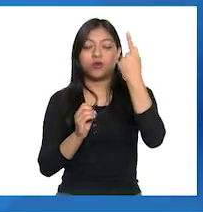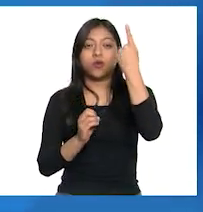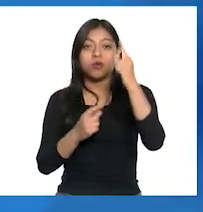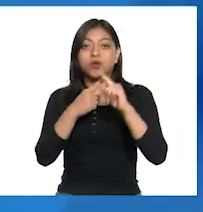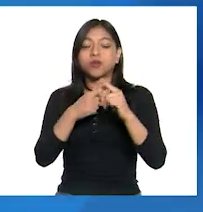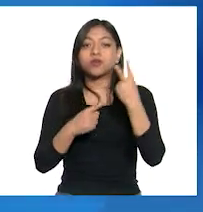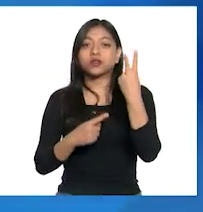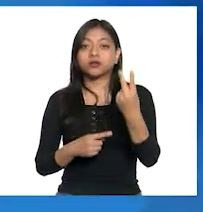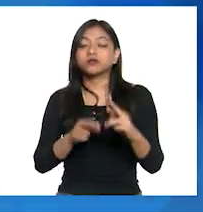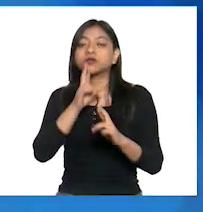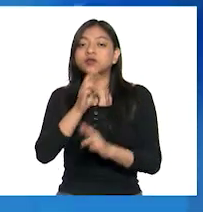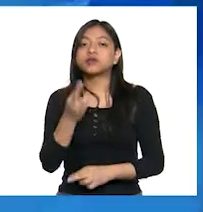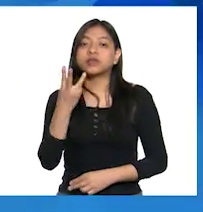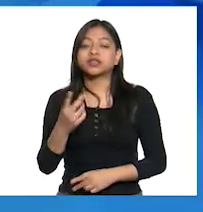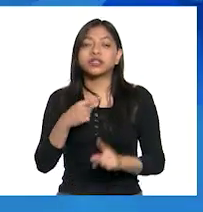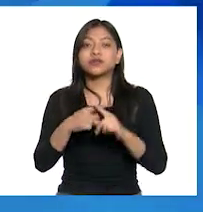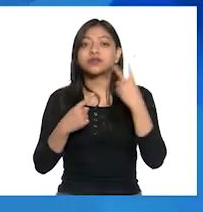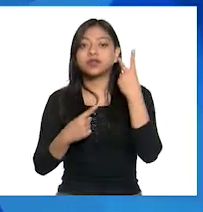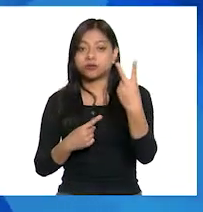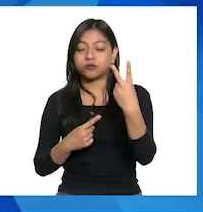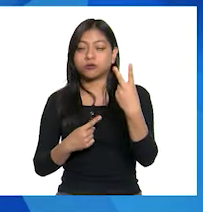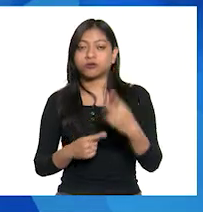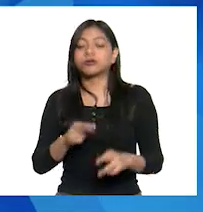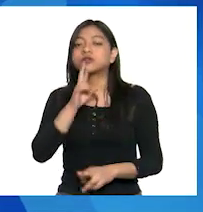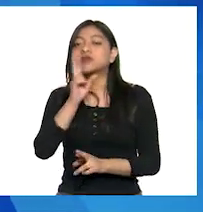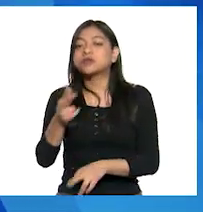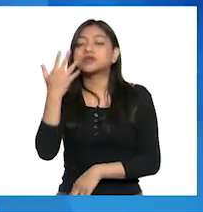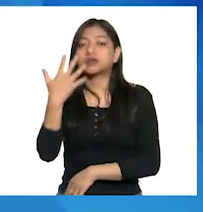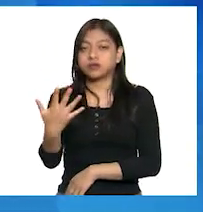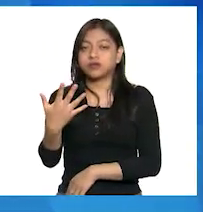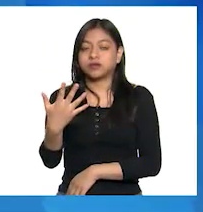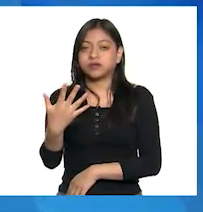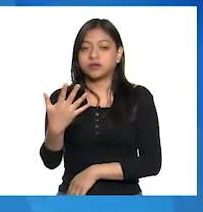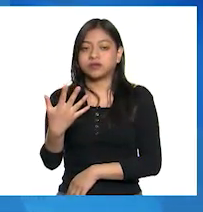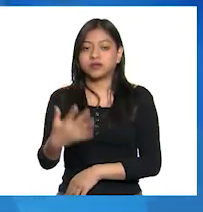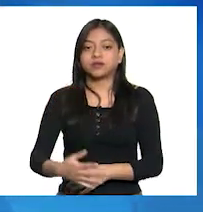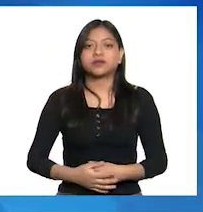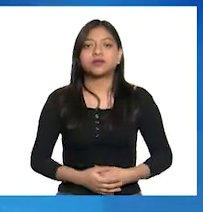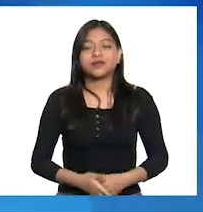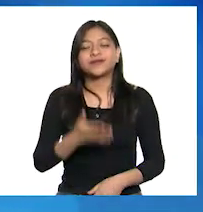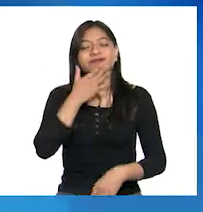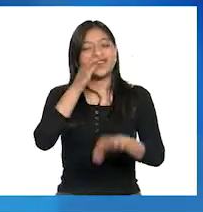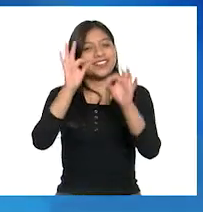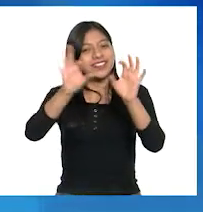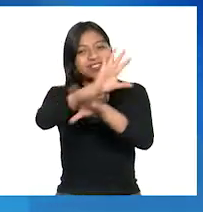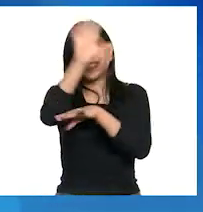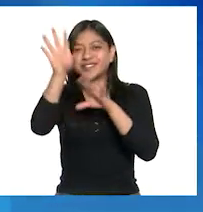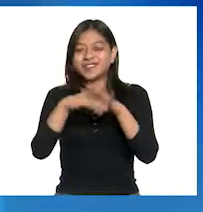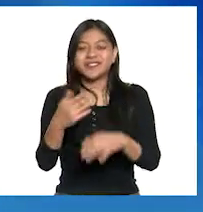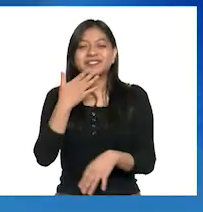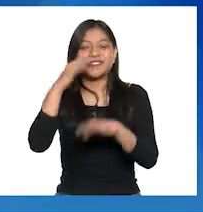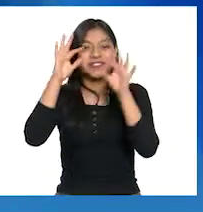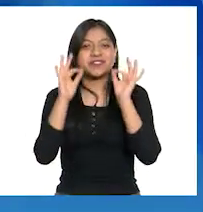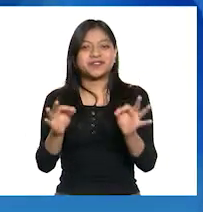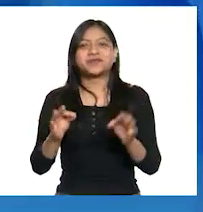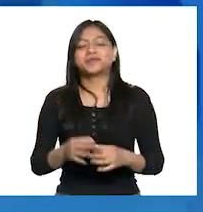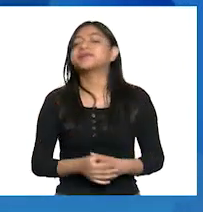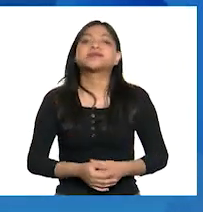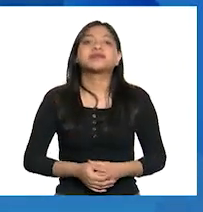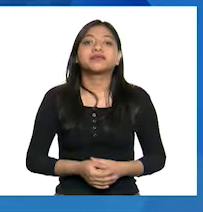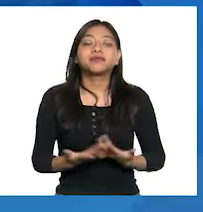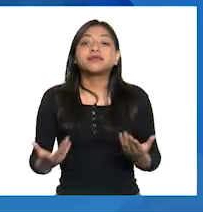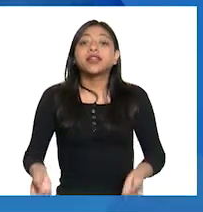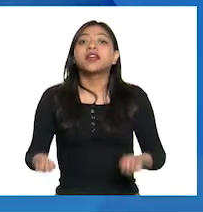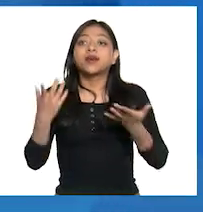2 es igual a 3, más 2 que llevamos es igual a 5. Exactamente, ya quedó muy bien, Toñito. Muy bien,